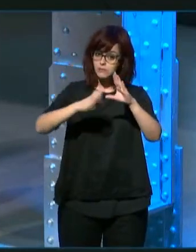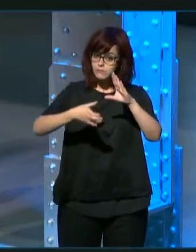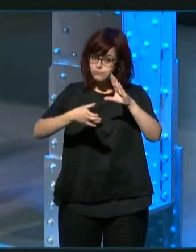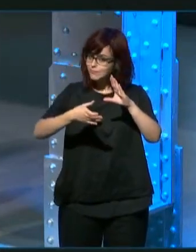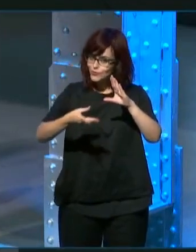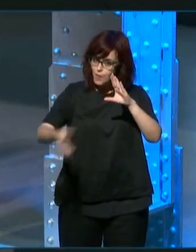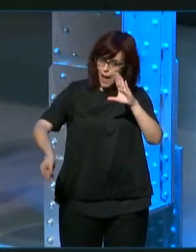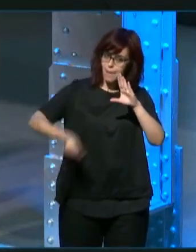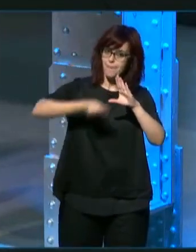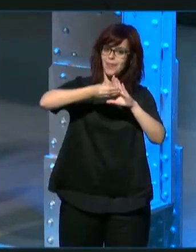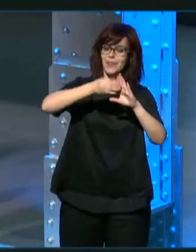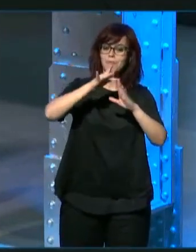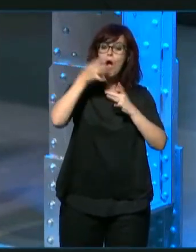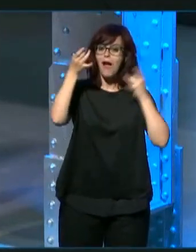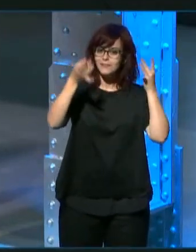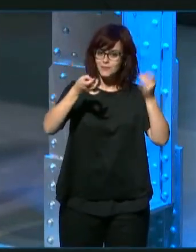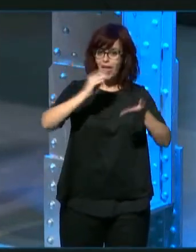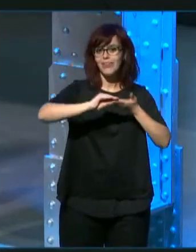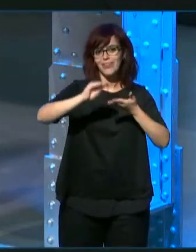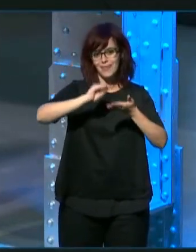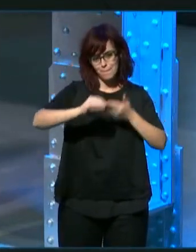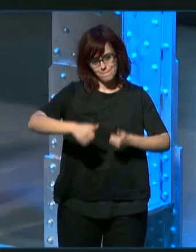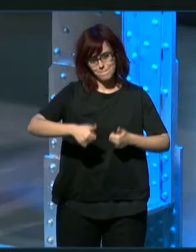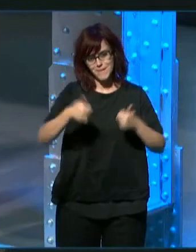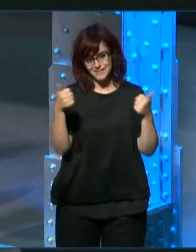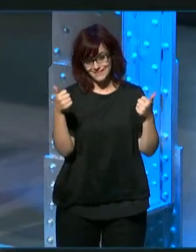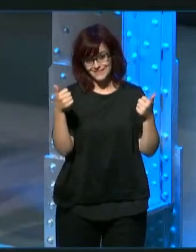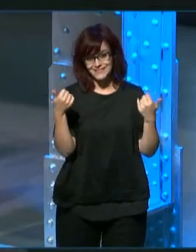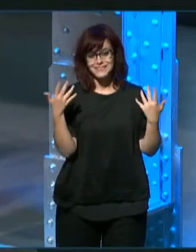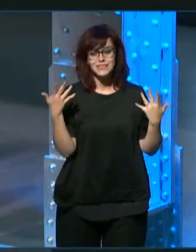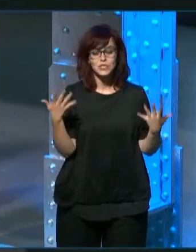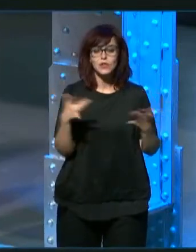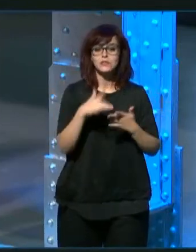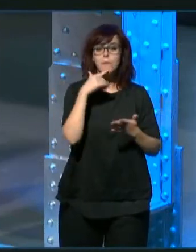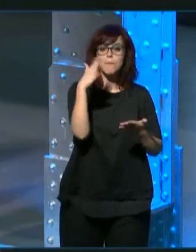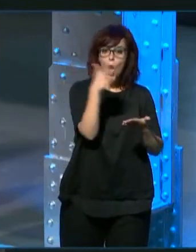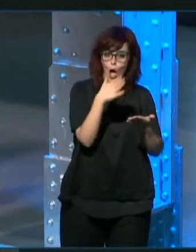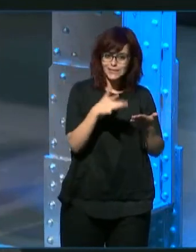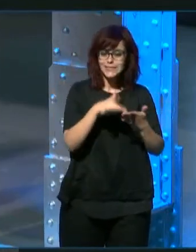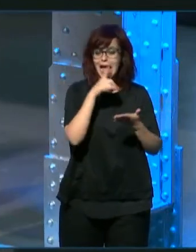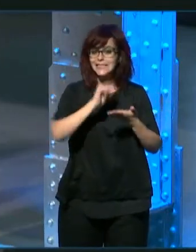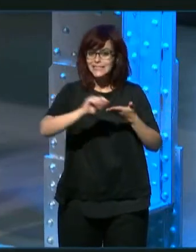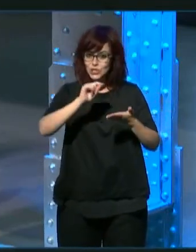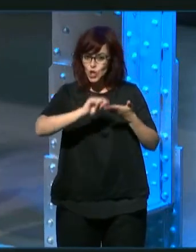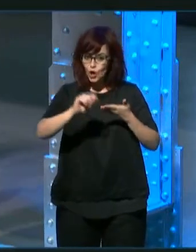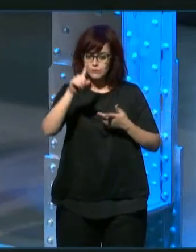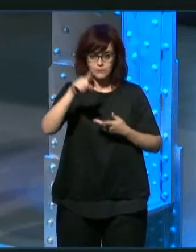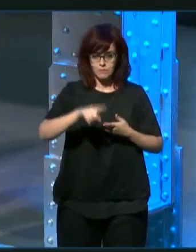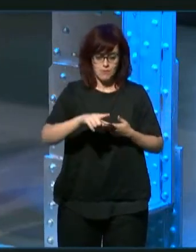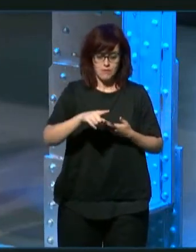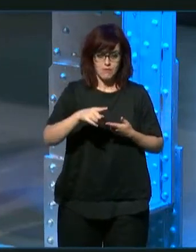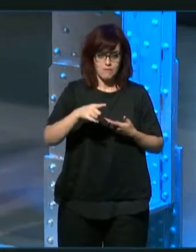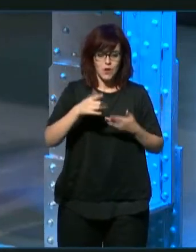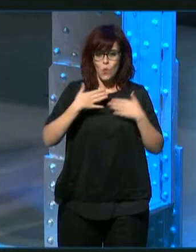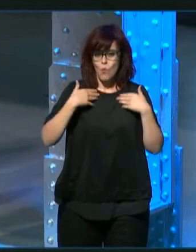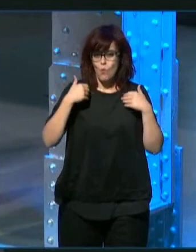con nuestras diferentes actividades. No solamente poetas, no solamente escritores, pero también podría aplicarse